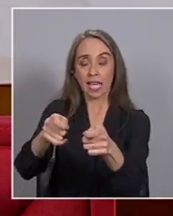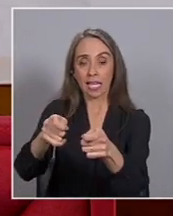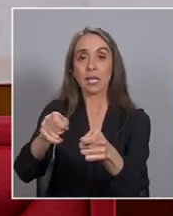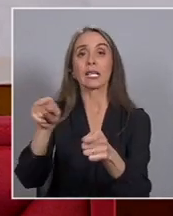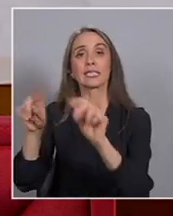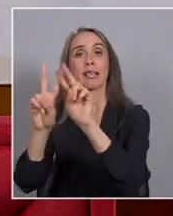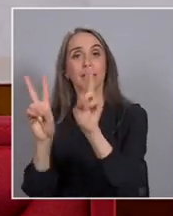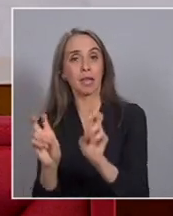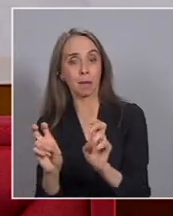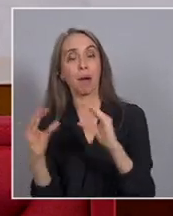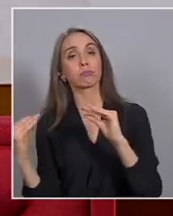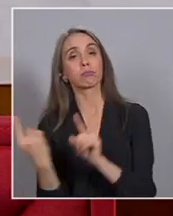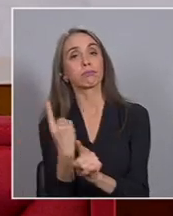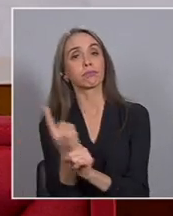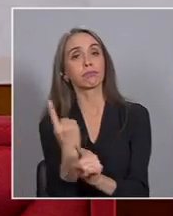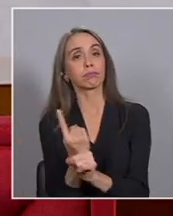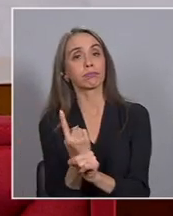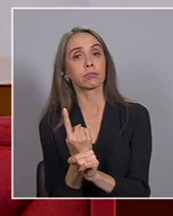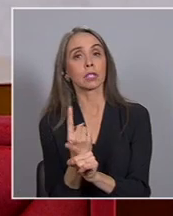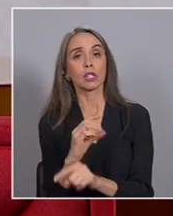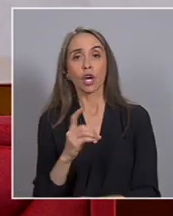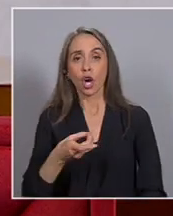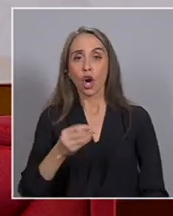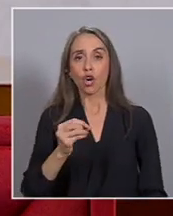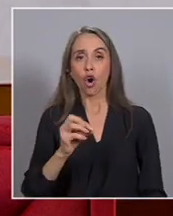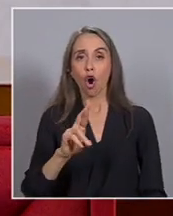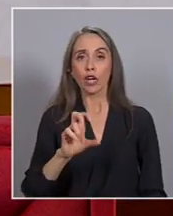ellos en conversación con la Gorechi.